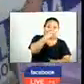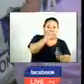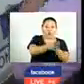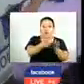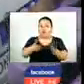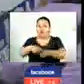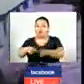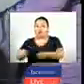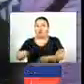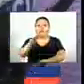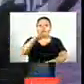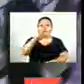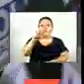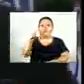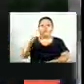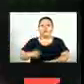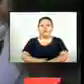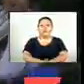año 2020